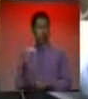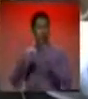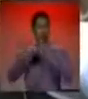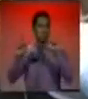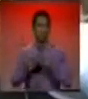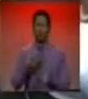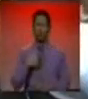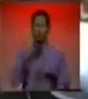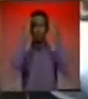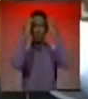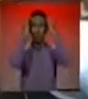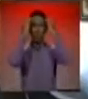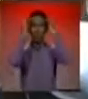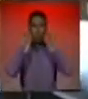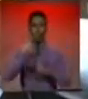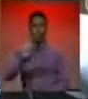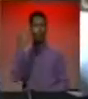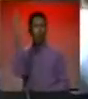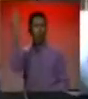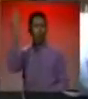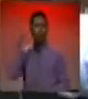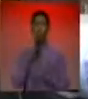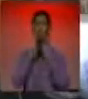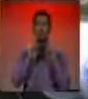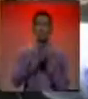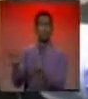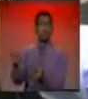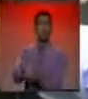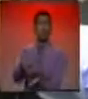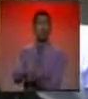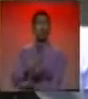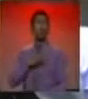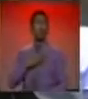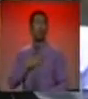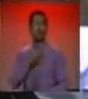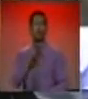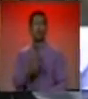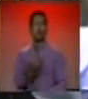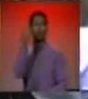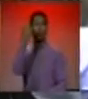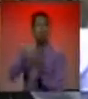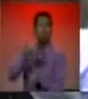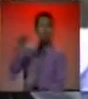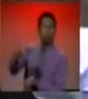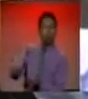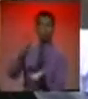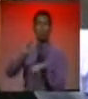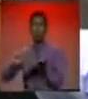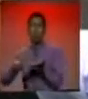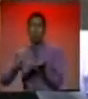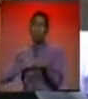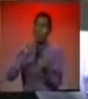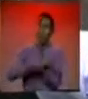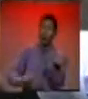mucha preocupación la respuesta que ha dado el alcalde en relación a la compra de su bien. Dice que no ha sido de contado, que sí ha sido de contado, que mis hermanos me prestaron, que no me prestaron.